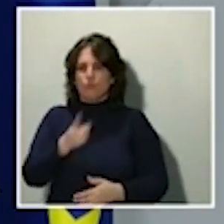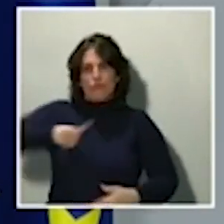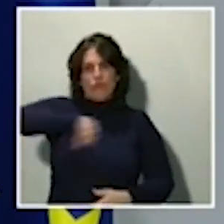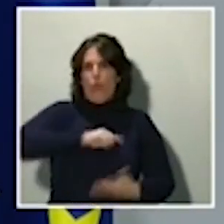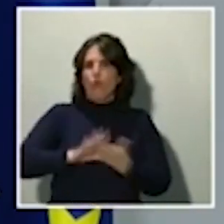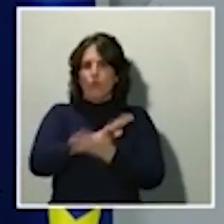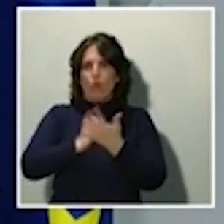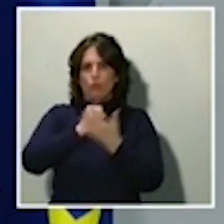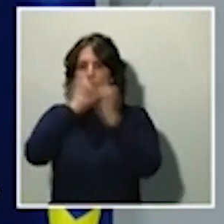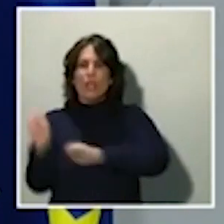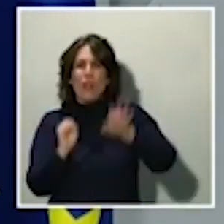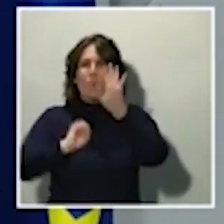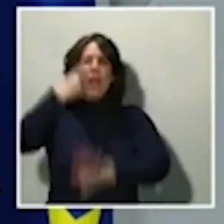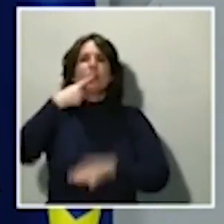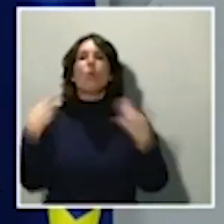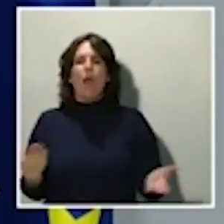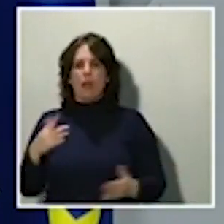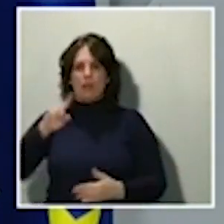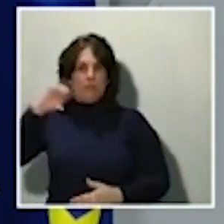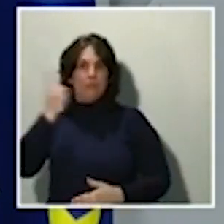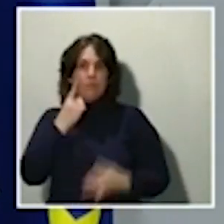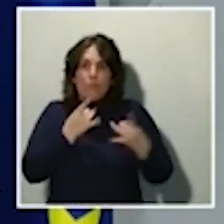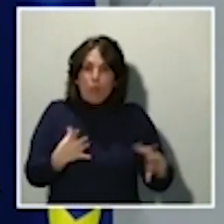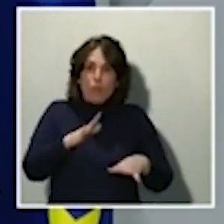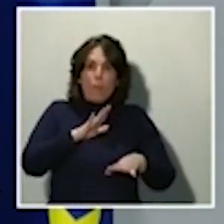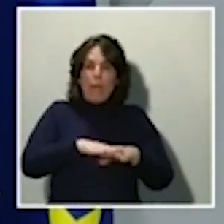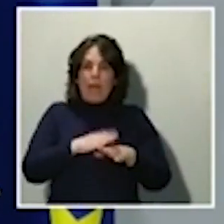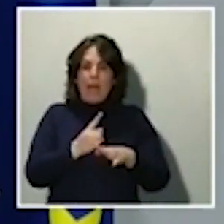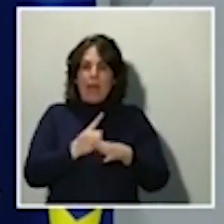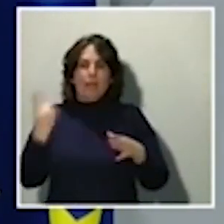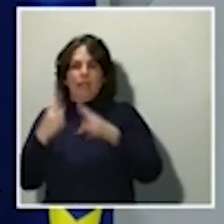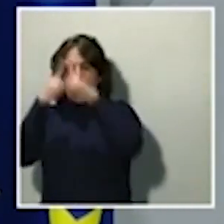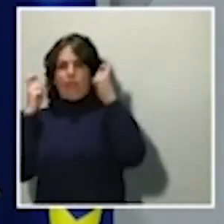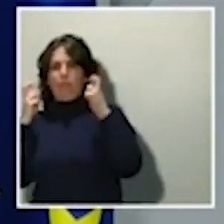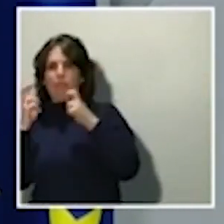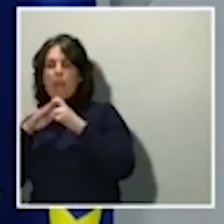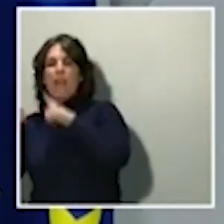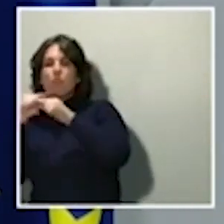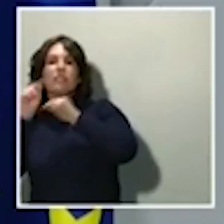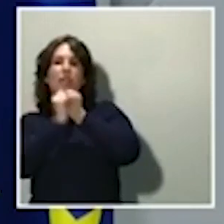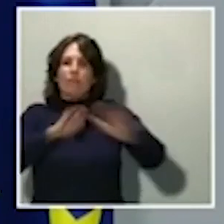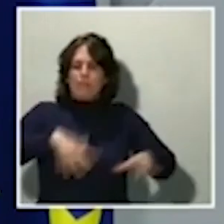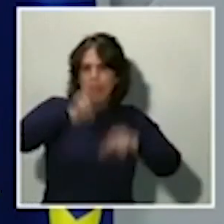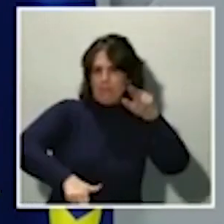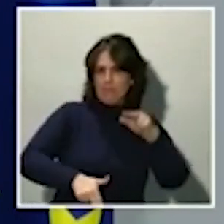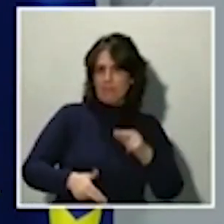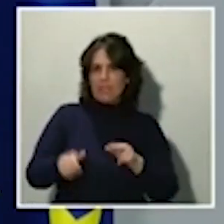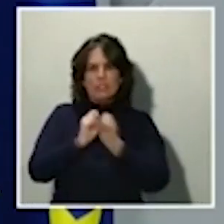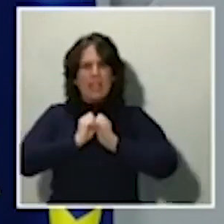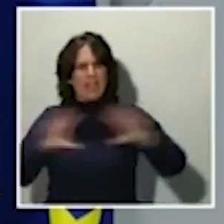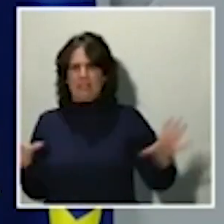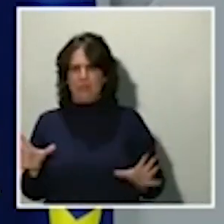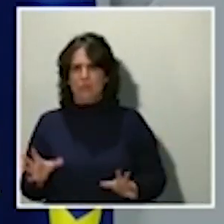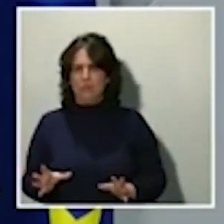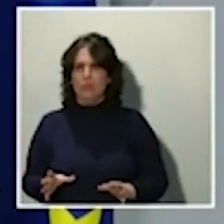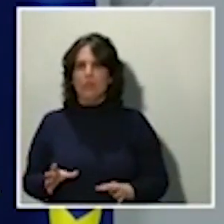es el diagnóstico precoz y de aislamiento de los casos para reducir la transmisión en la población eso lo tenemos clarísimo bien es